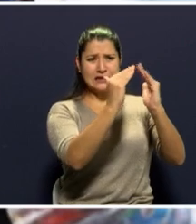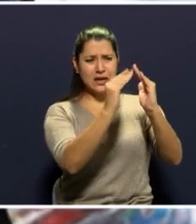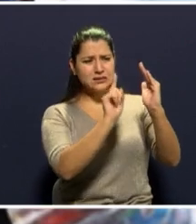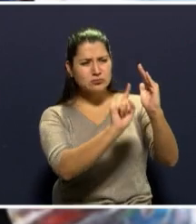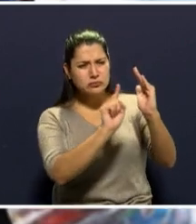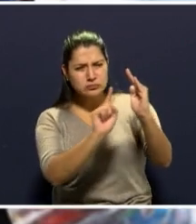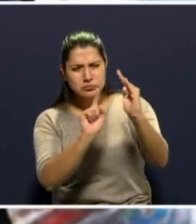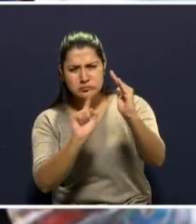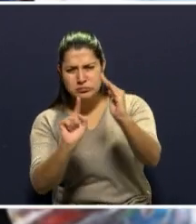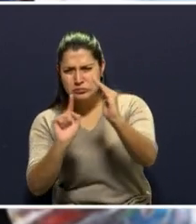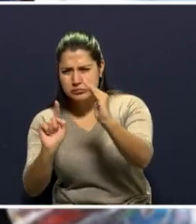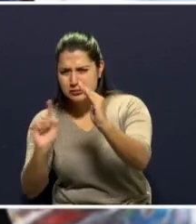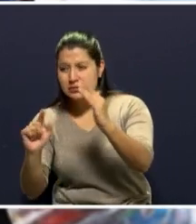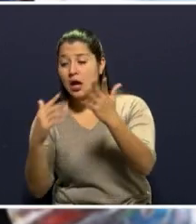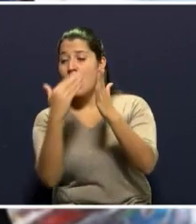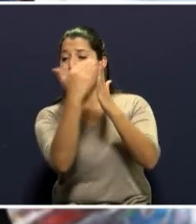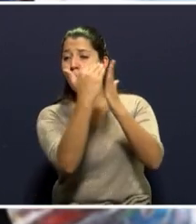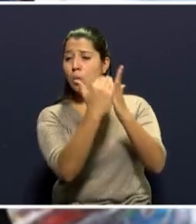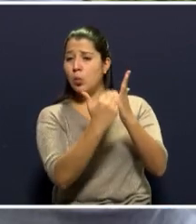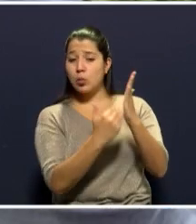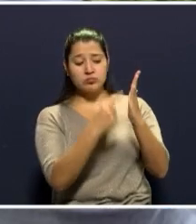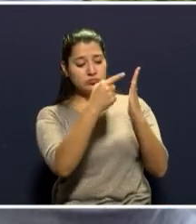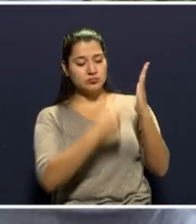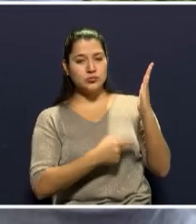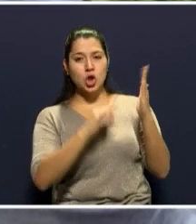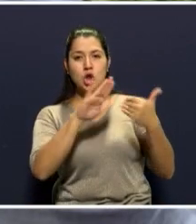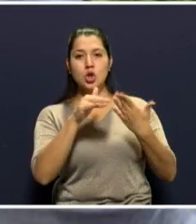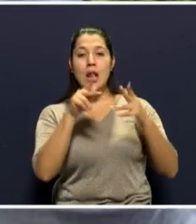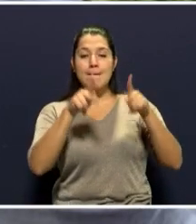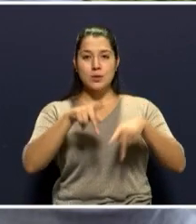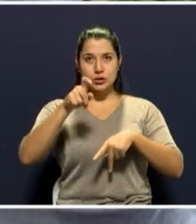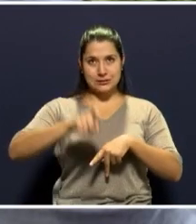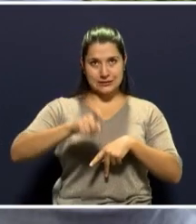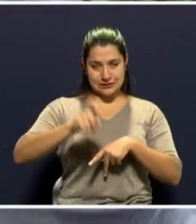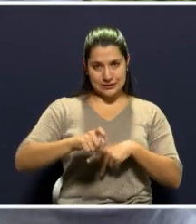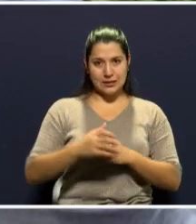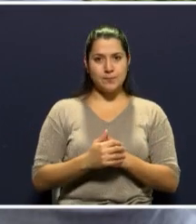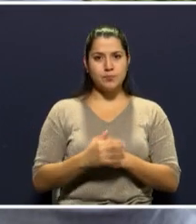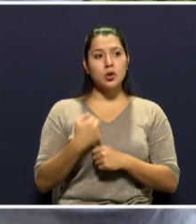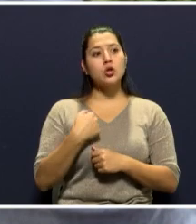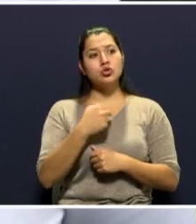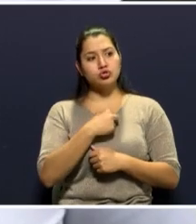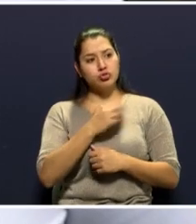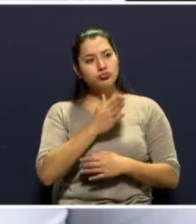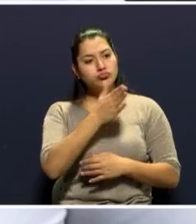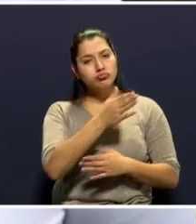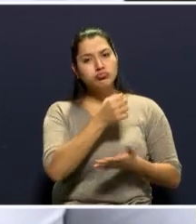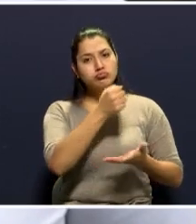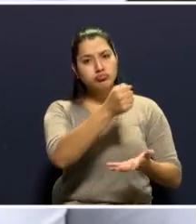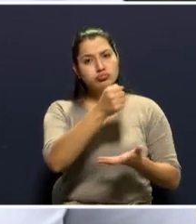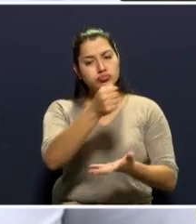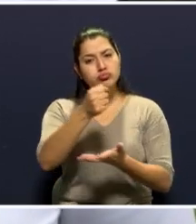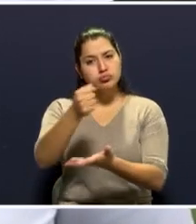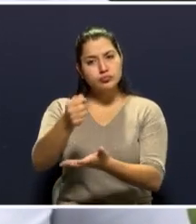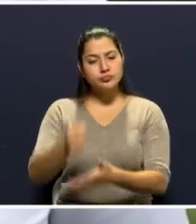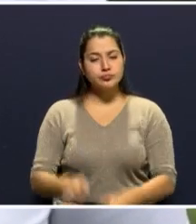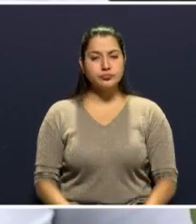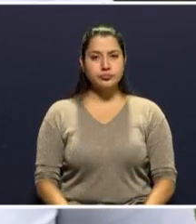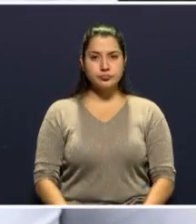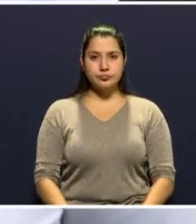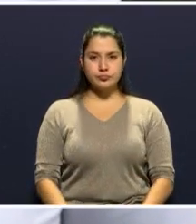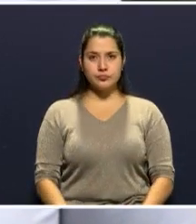nos enlazamos para poder trabajar y recoger todos los grupos que tenemos y a ver las comunidades que tenemos para servirles, que nos ayuden junto con la Comisión de Emergencia para llevarles